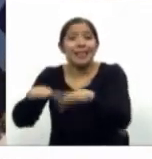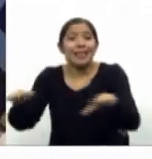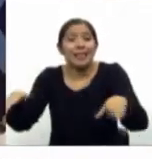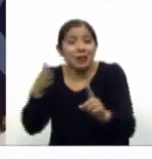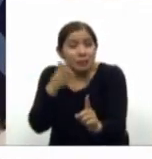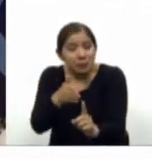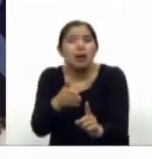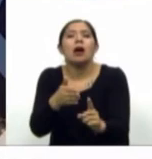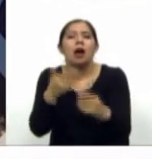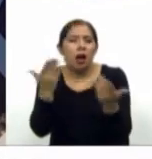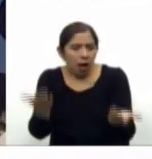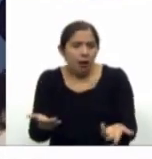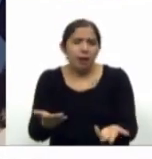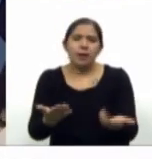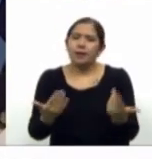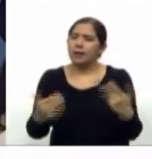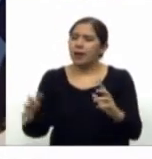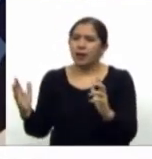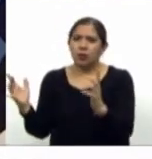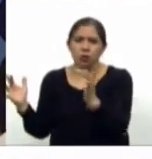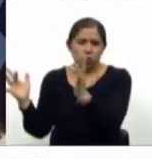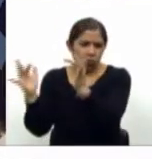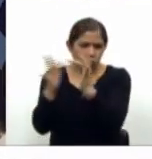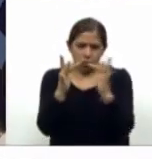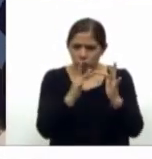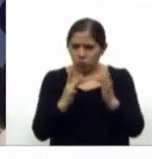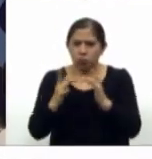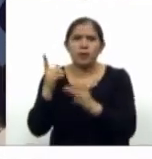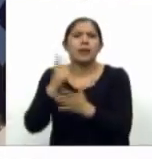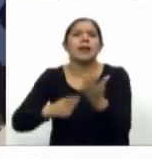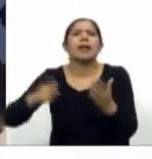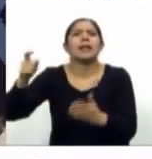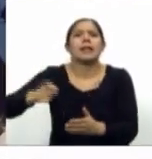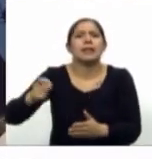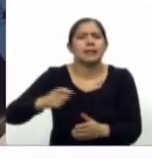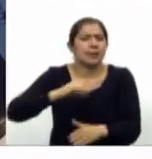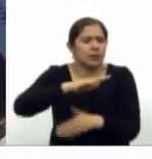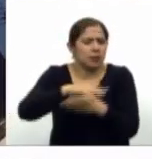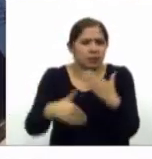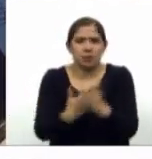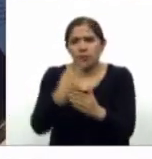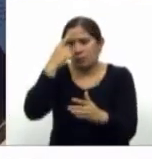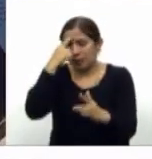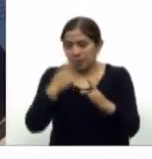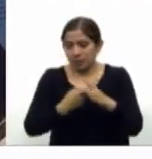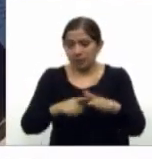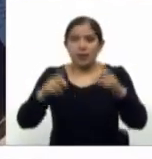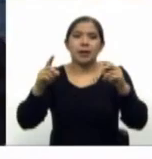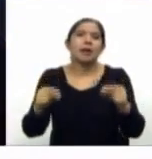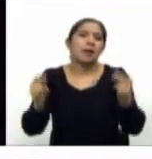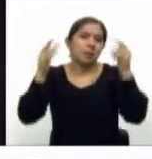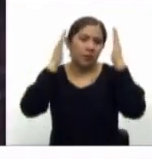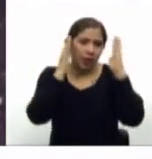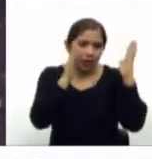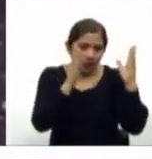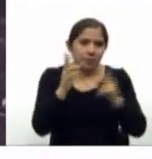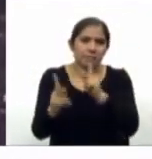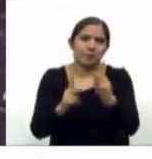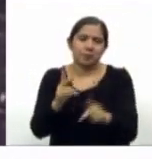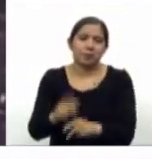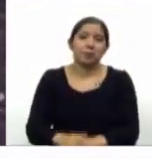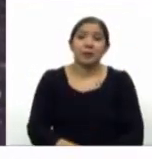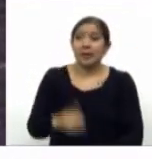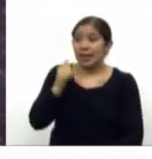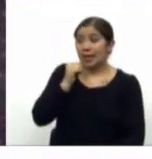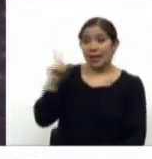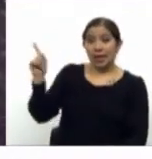entonces prácticamente hemos establecido todo lo que se necesitaba para poder dar inicio inmediato a la referencia. Expresó también